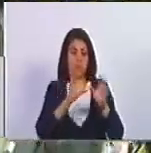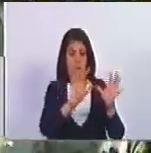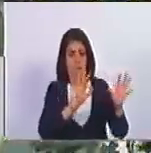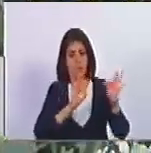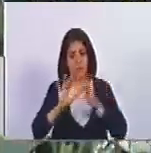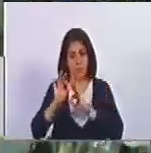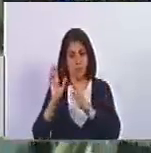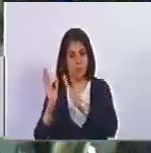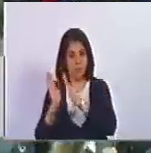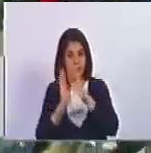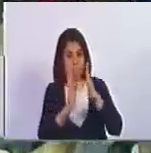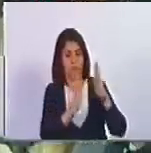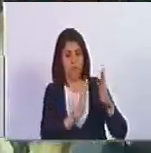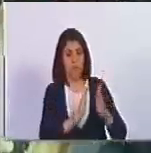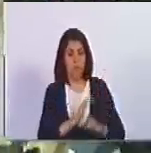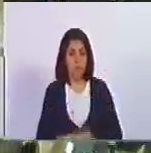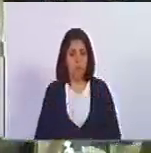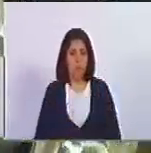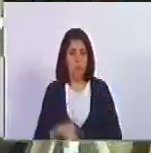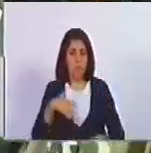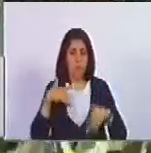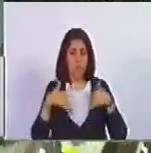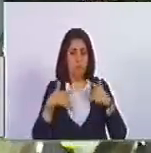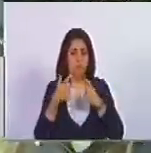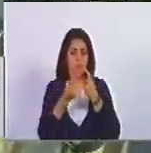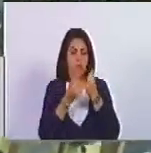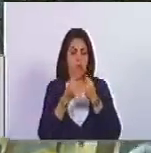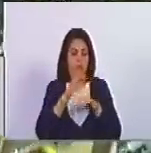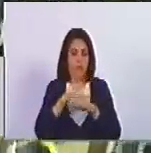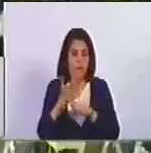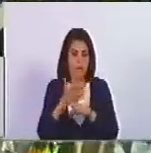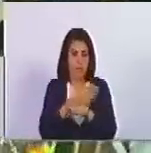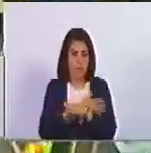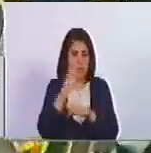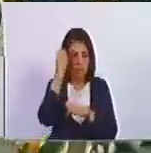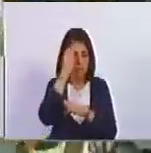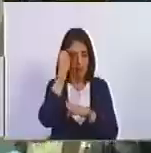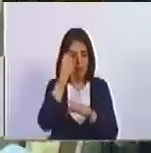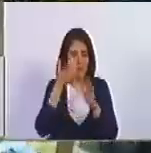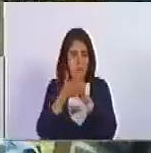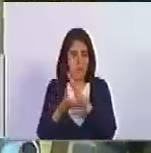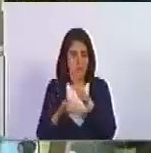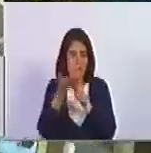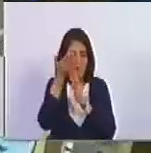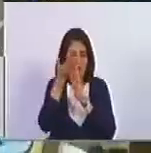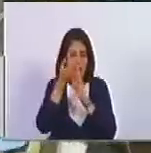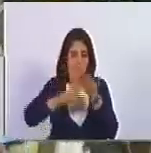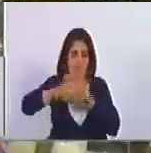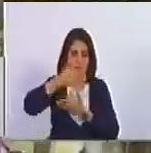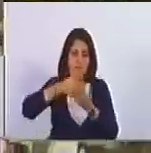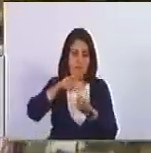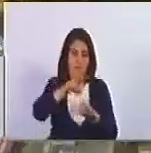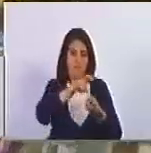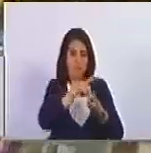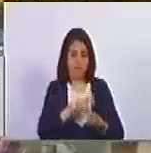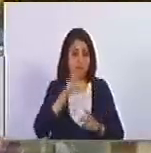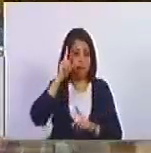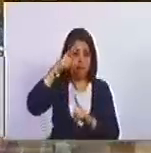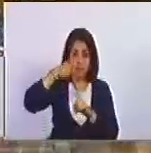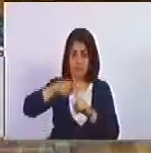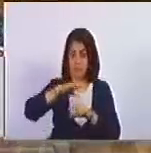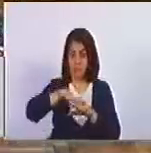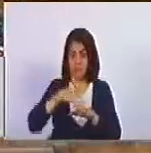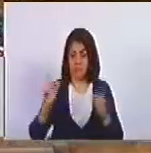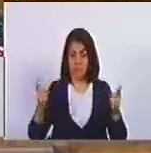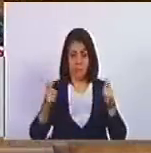clasificador armonizado de actividades económicas, previa opinión del Consejo Superior de Armonización Tributaria, con el propósito